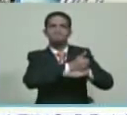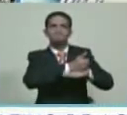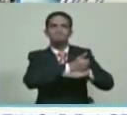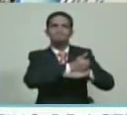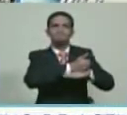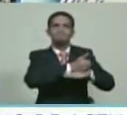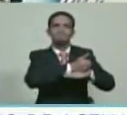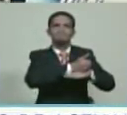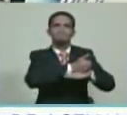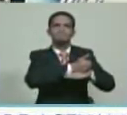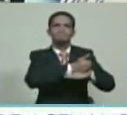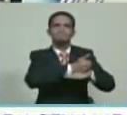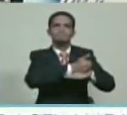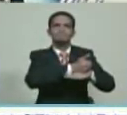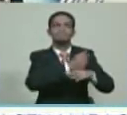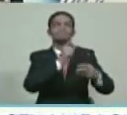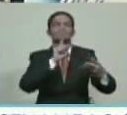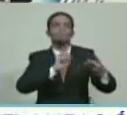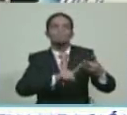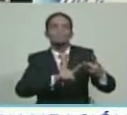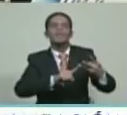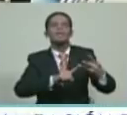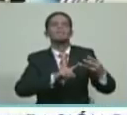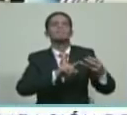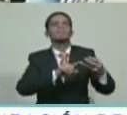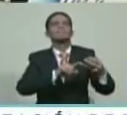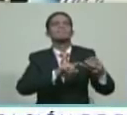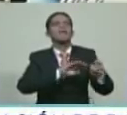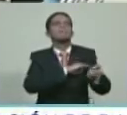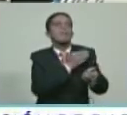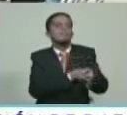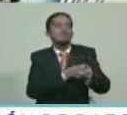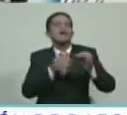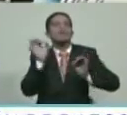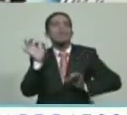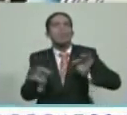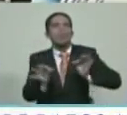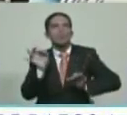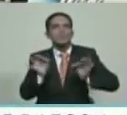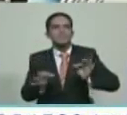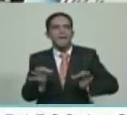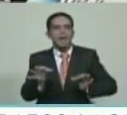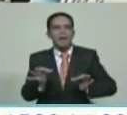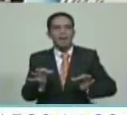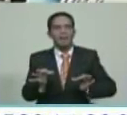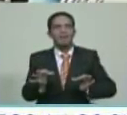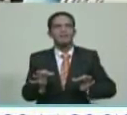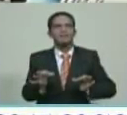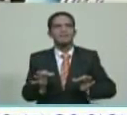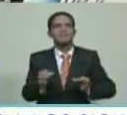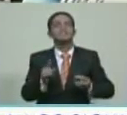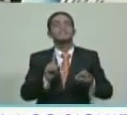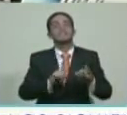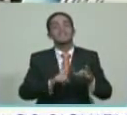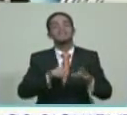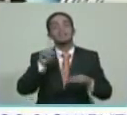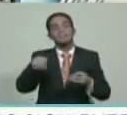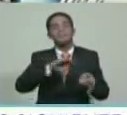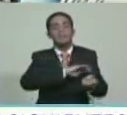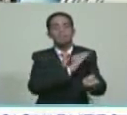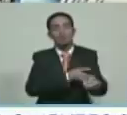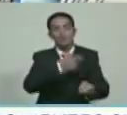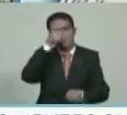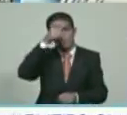supraconstitucional, del Poder Judicial y, por supuesto, del Poder Ciudadano